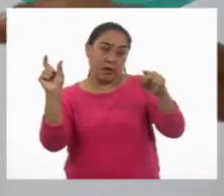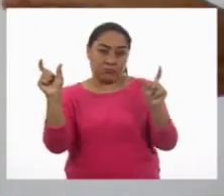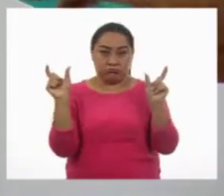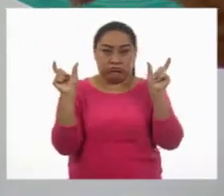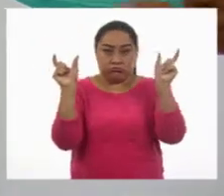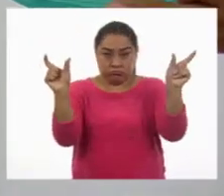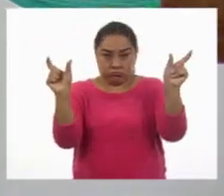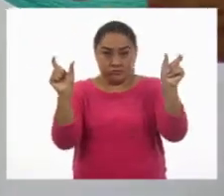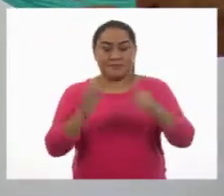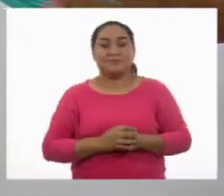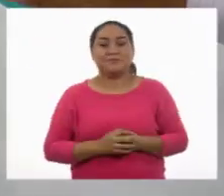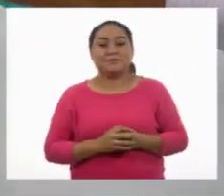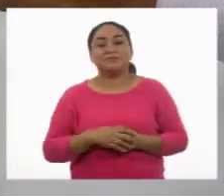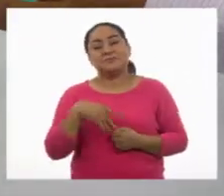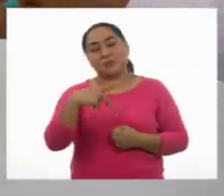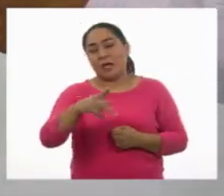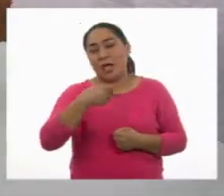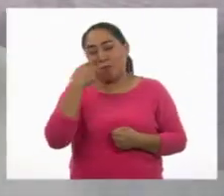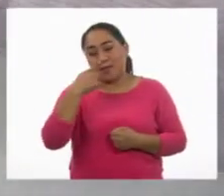Diumpa Nicleelia